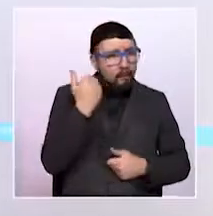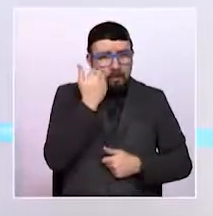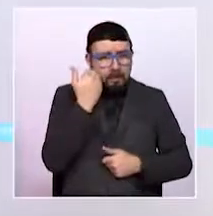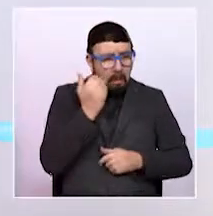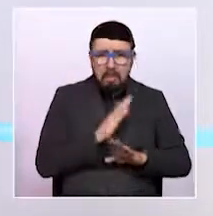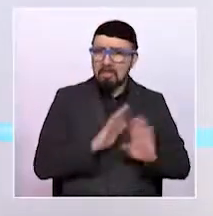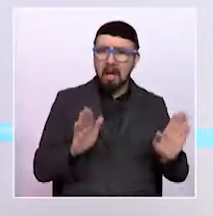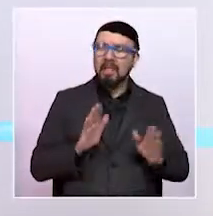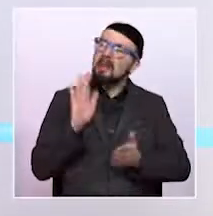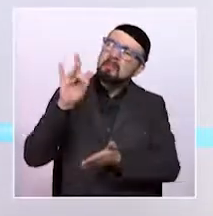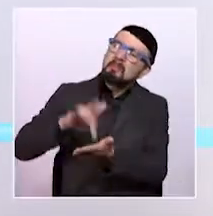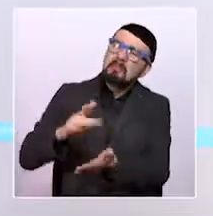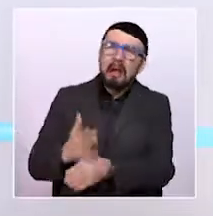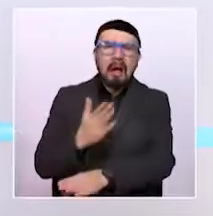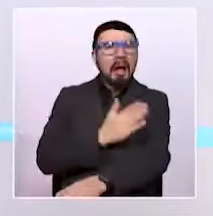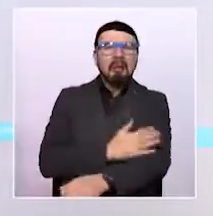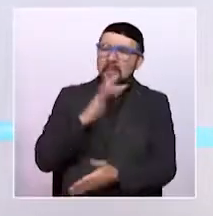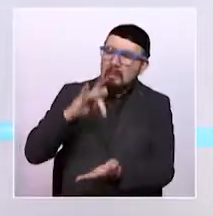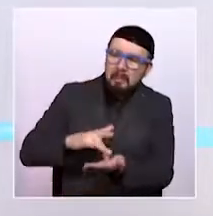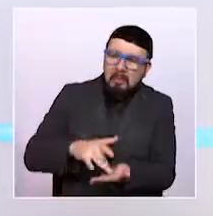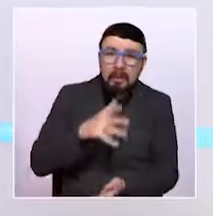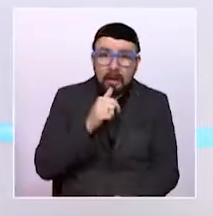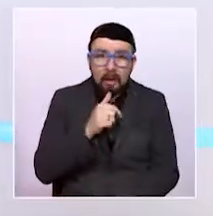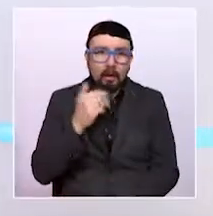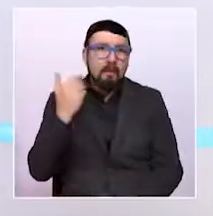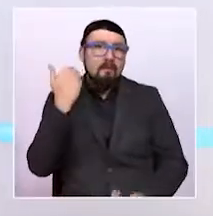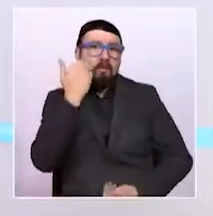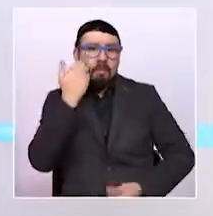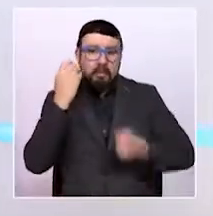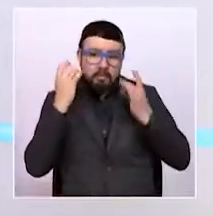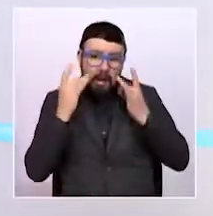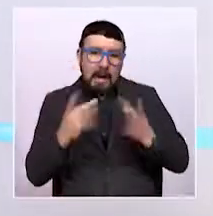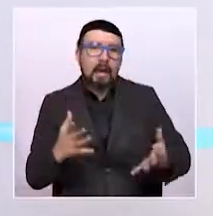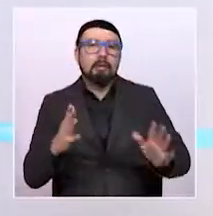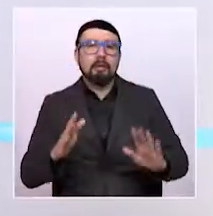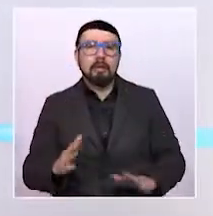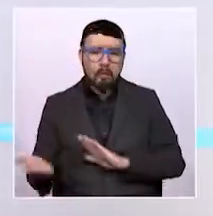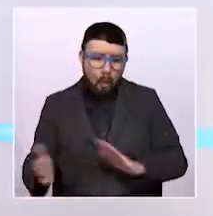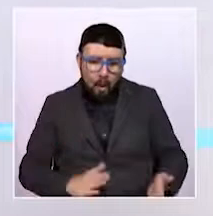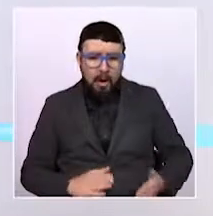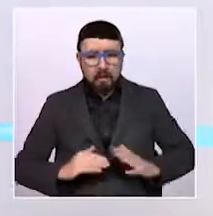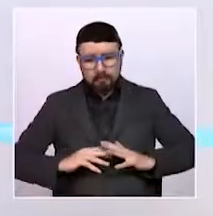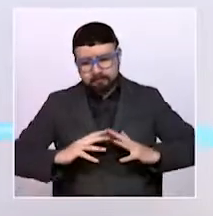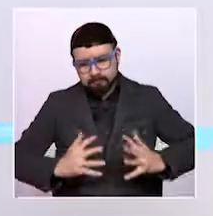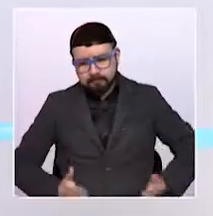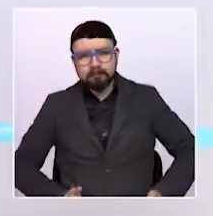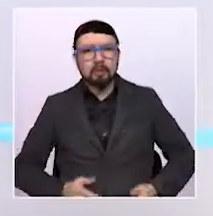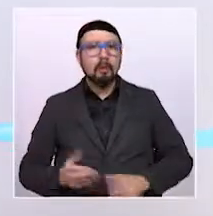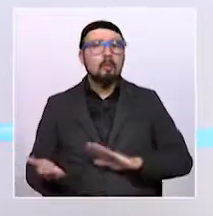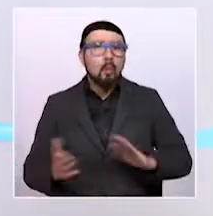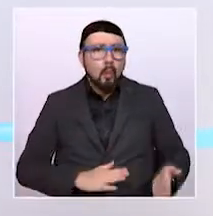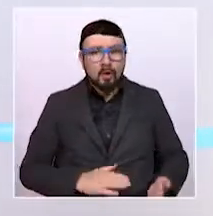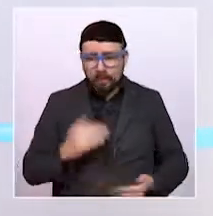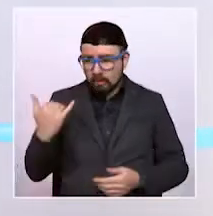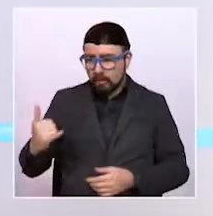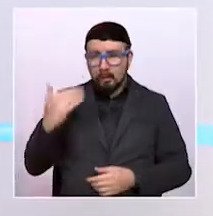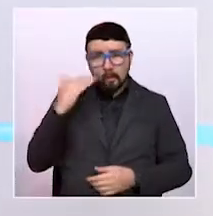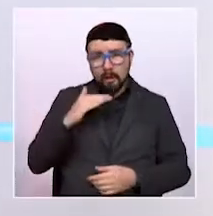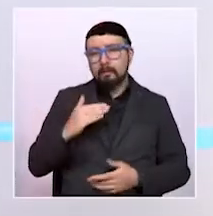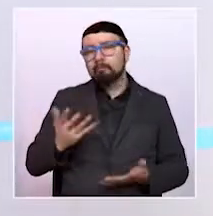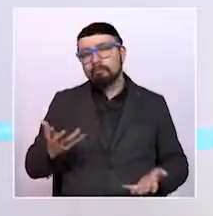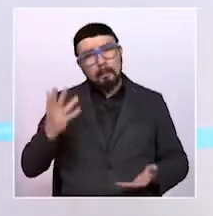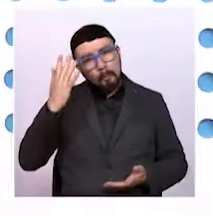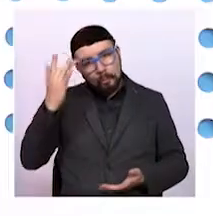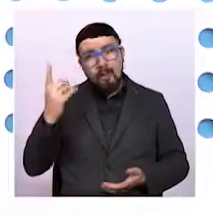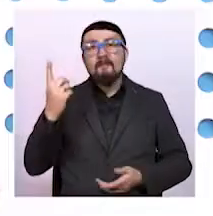por no acudir a sus valoraciones previas terminan con enfermedades catastróficas muertes maternas y muertes fetales secundario a una falta de atención adecuada